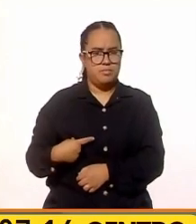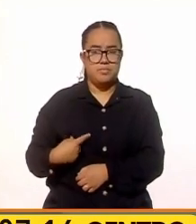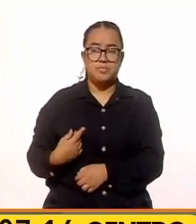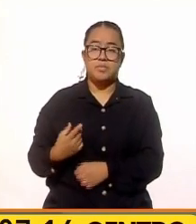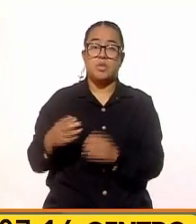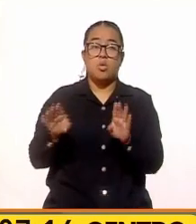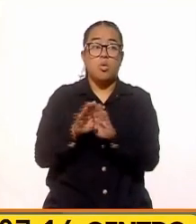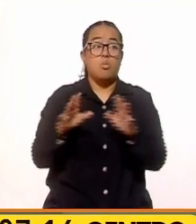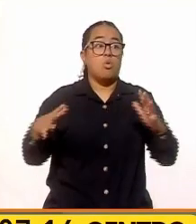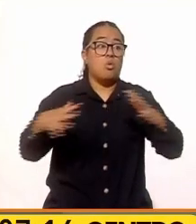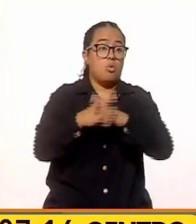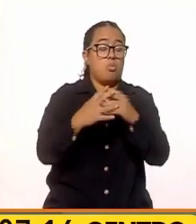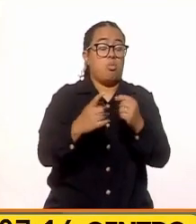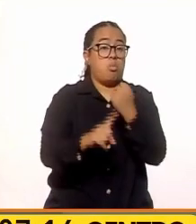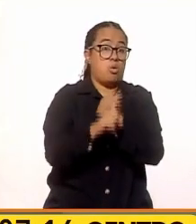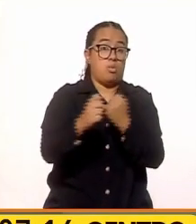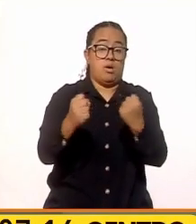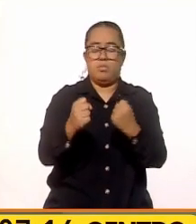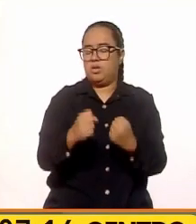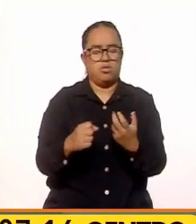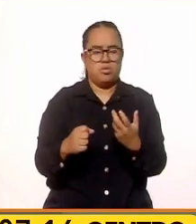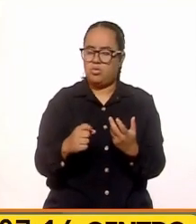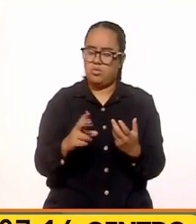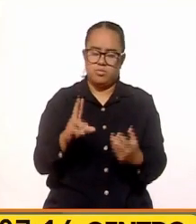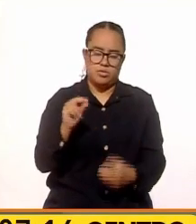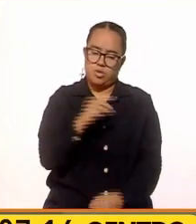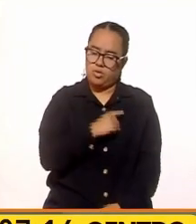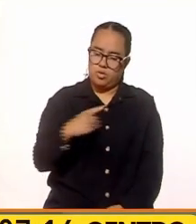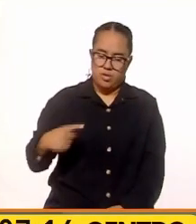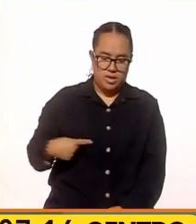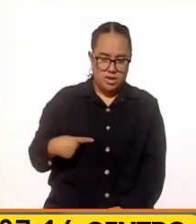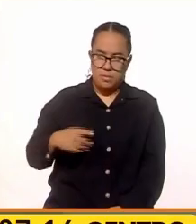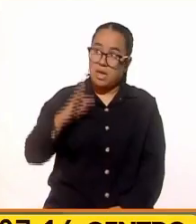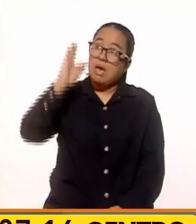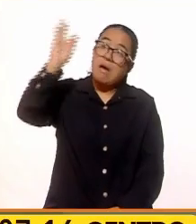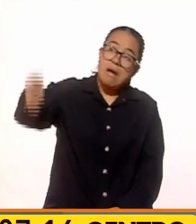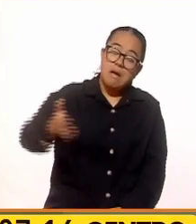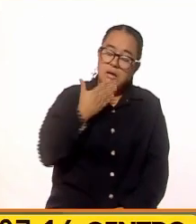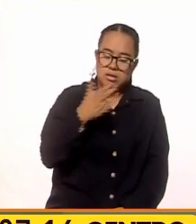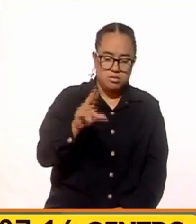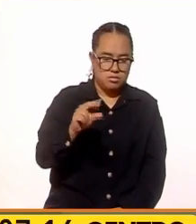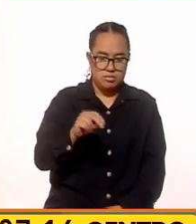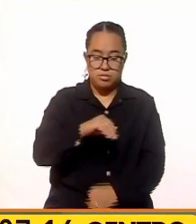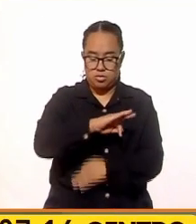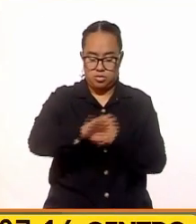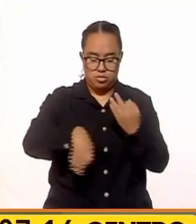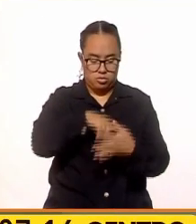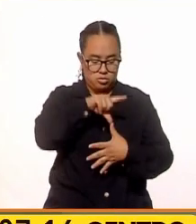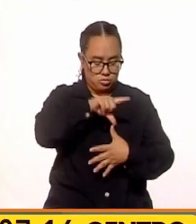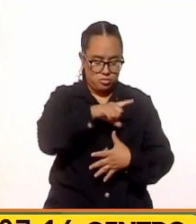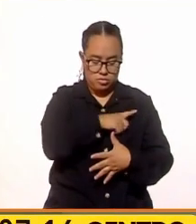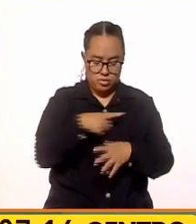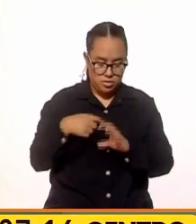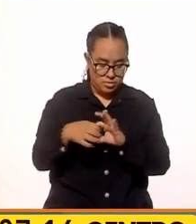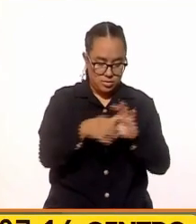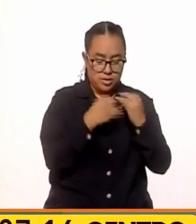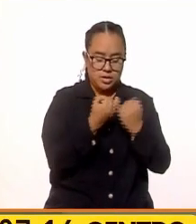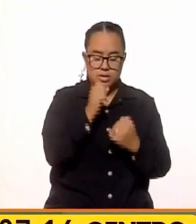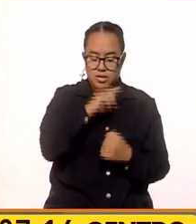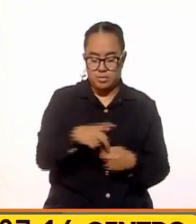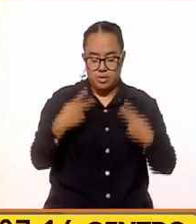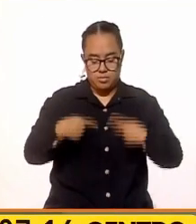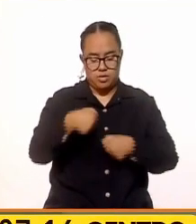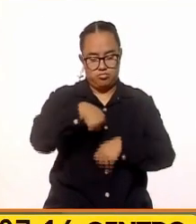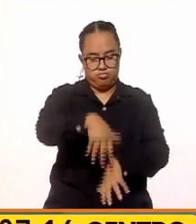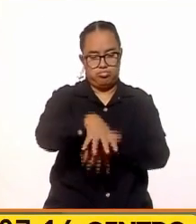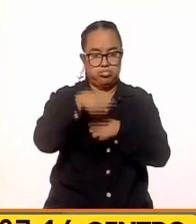fuerza bruta debe ser rechazada, como lo ha hecho la presidenta Claudia Sheinbaum. Creo que toda América Latina debe hacerlo, también en las calles, más